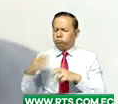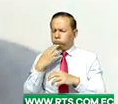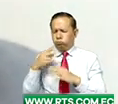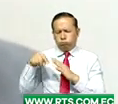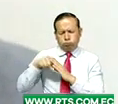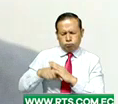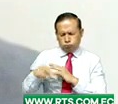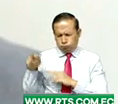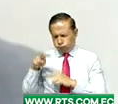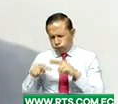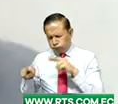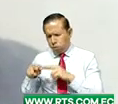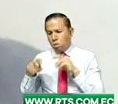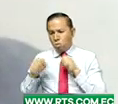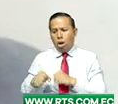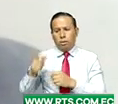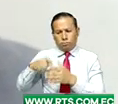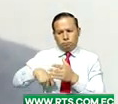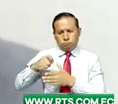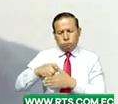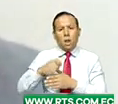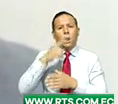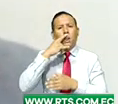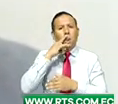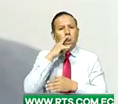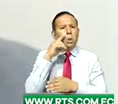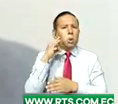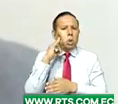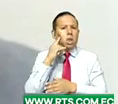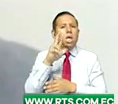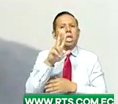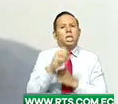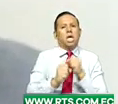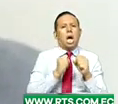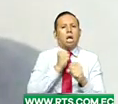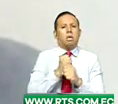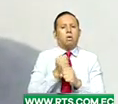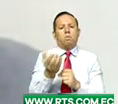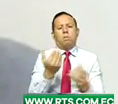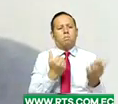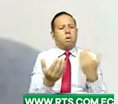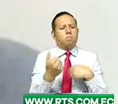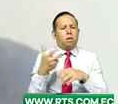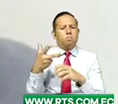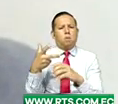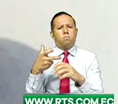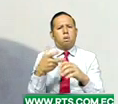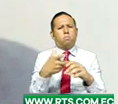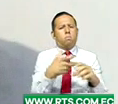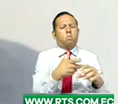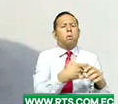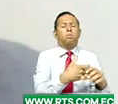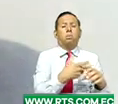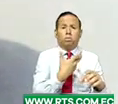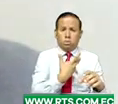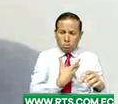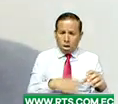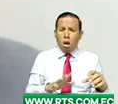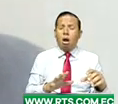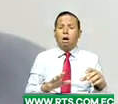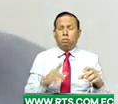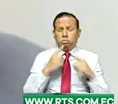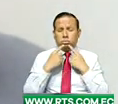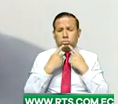los 3 años en adelante. Lastimosamente no está publicado todavía esos estudios, pero ya se ha comunicado la información